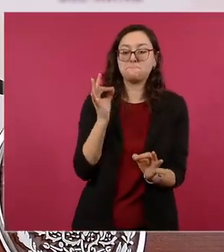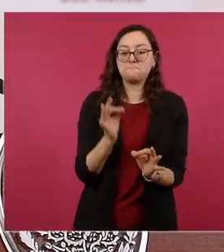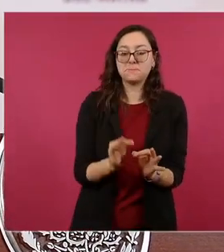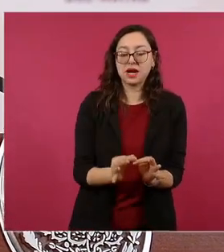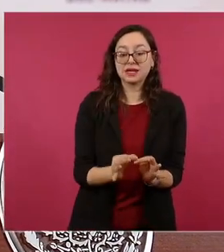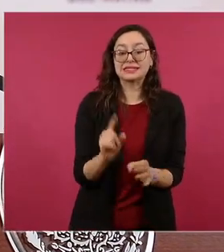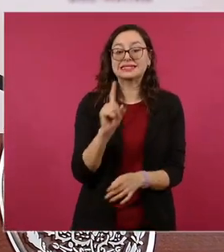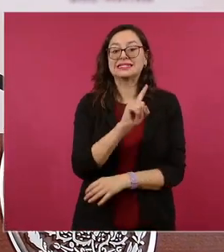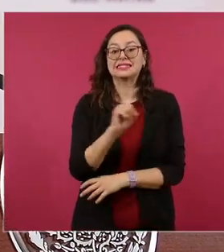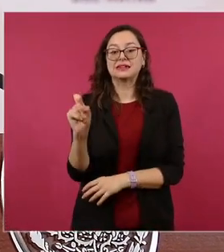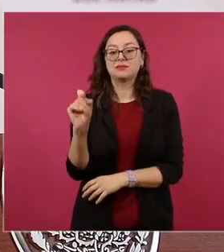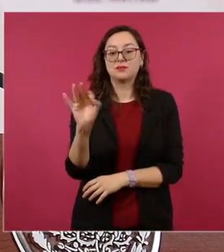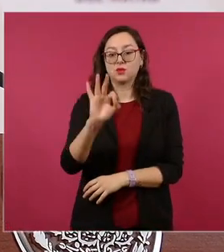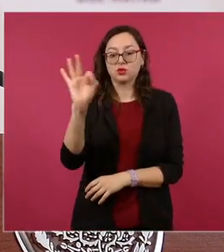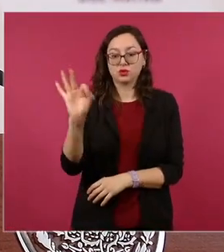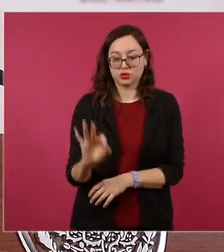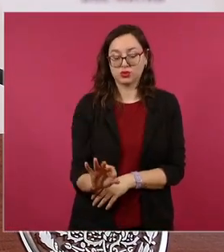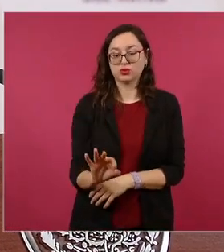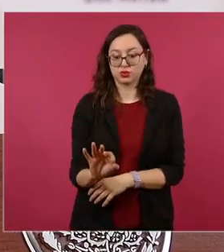totalmente